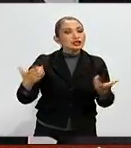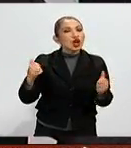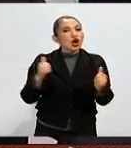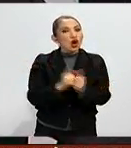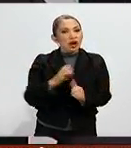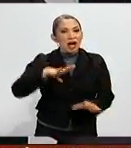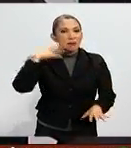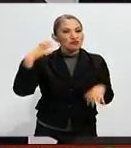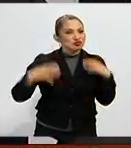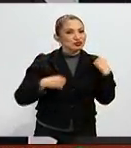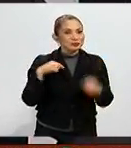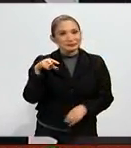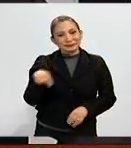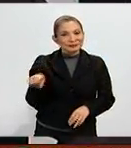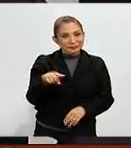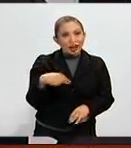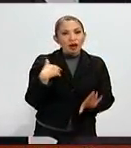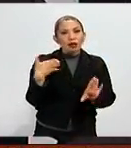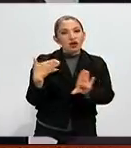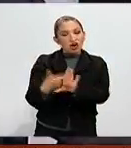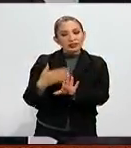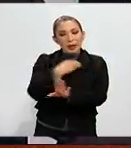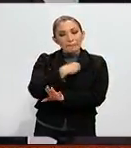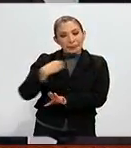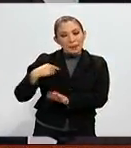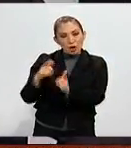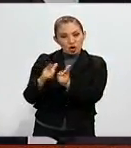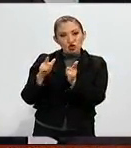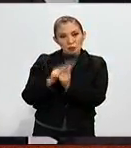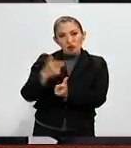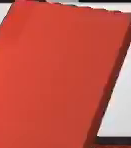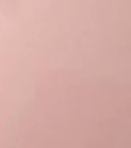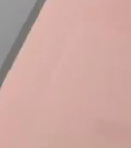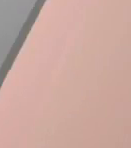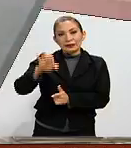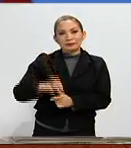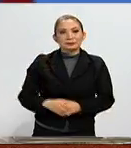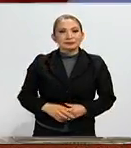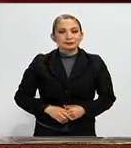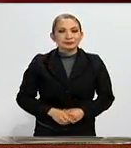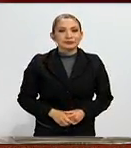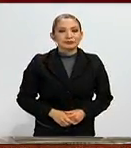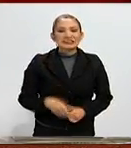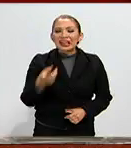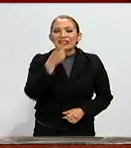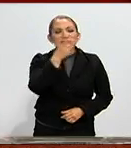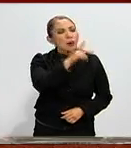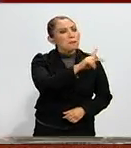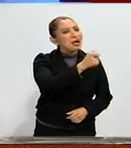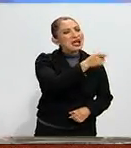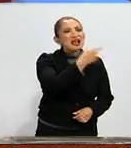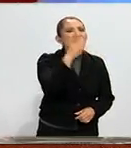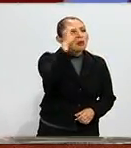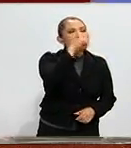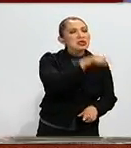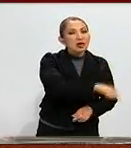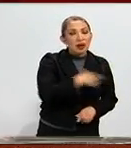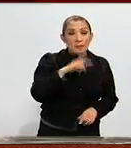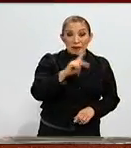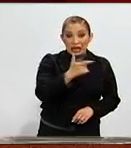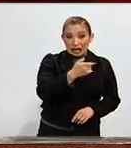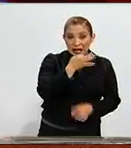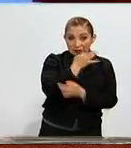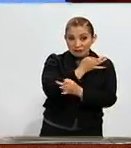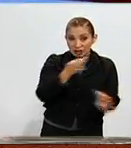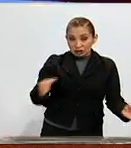con dolo contra los miembros del grupo del GIEI. ¿Qué fue lo que dijo la PGR? Bueno, la Procuraduría General de la